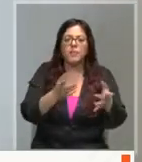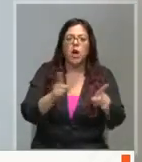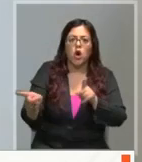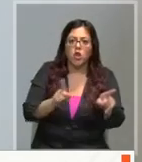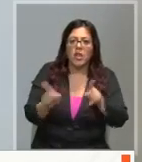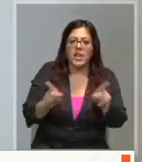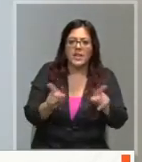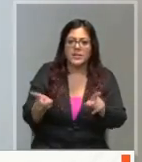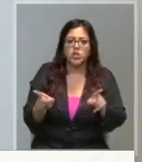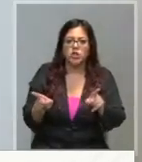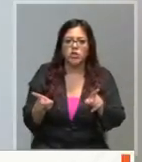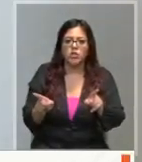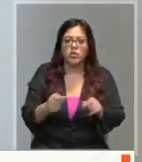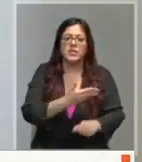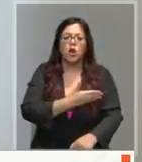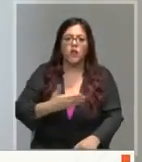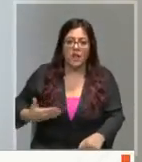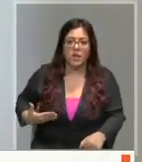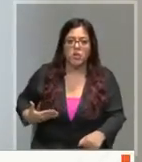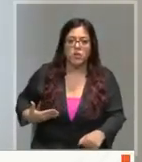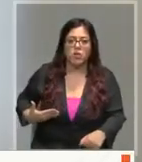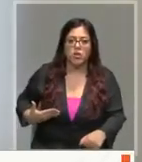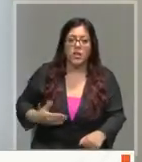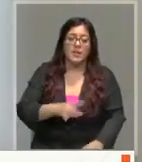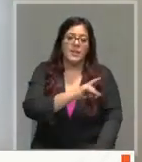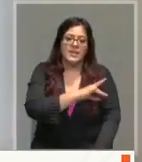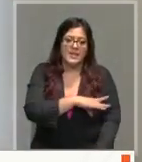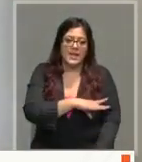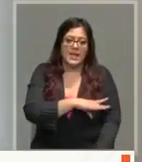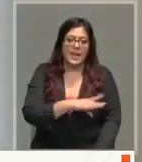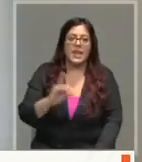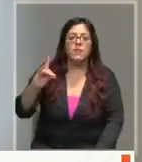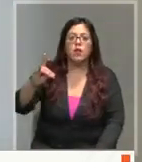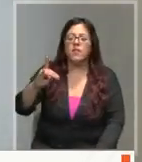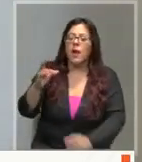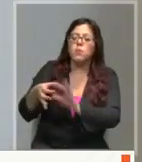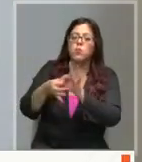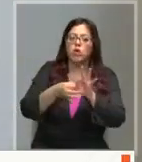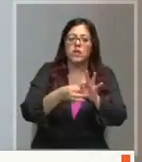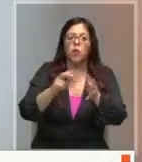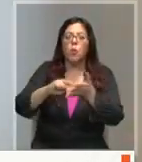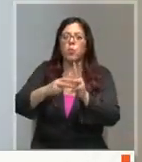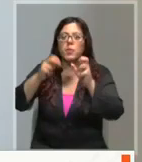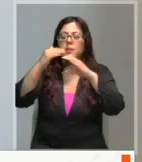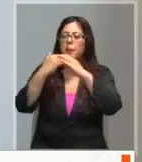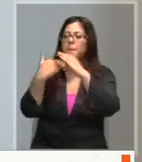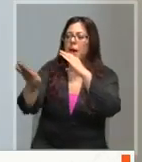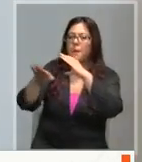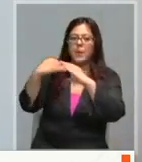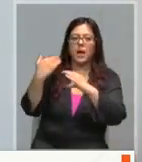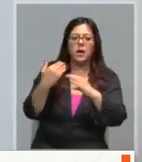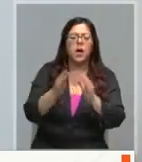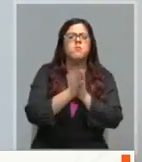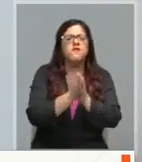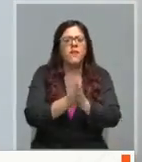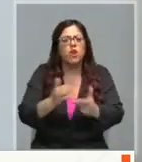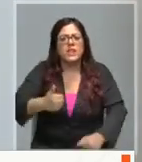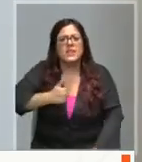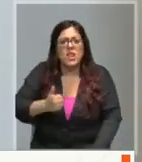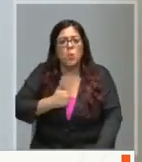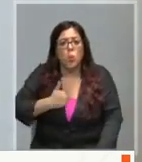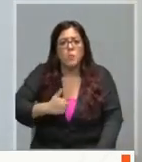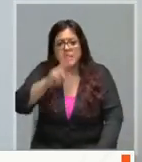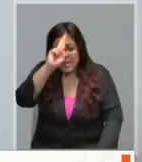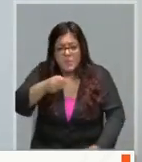autoridad central, que es lo que ellos piden, porque había un error de cómo escribieron los correos. Quiero que se cumpla y que se respete